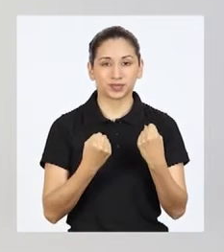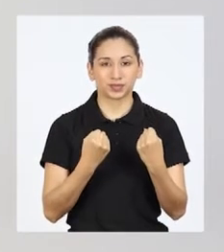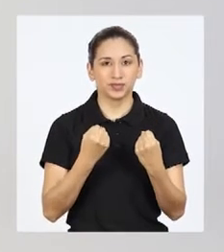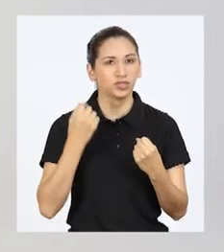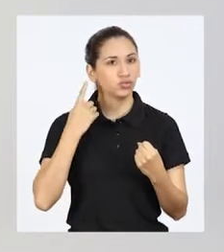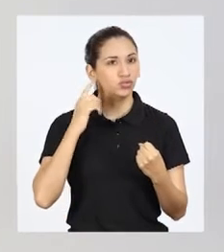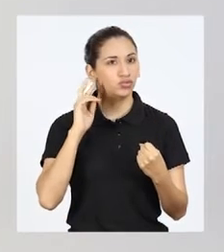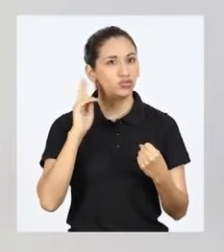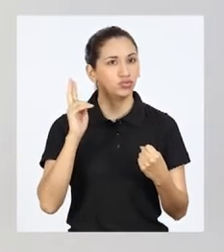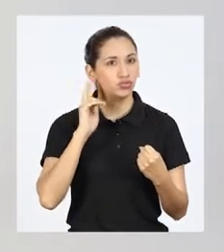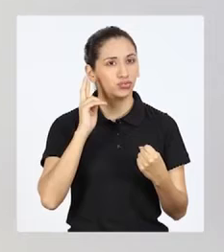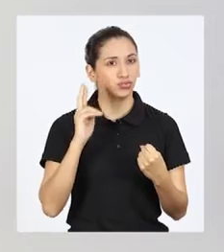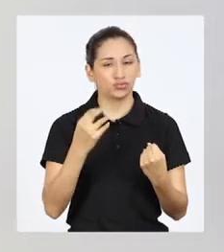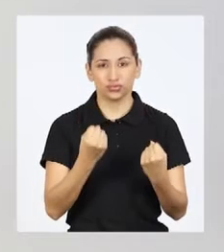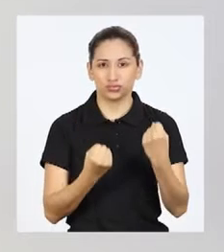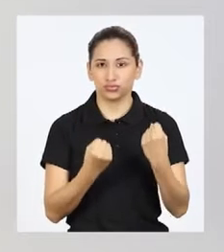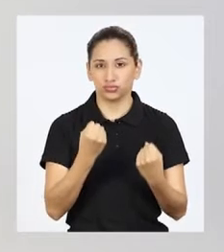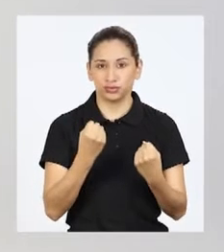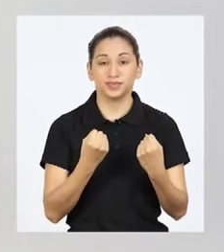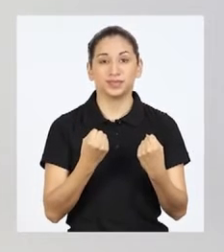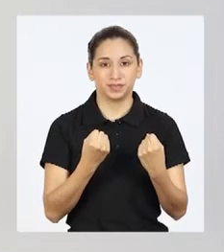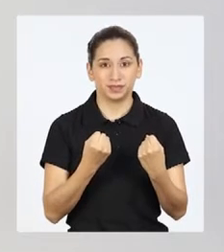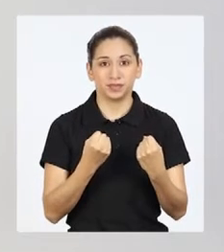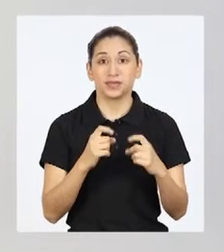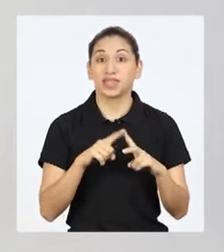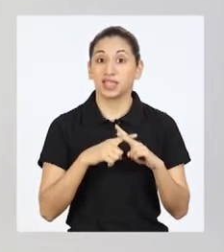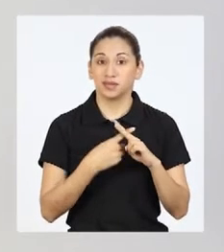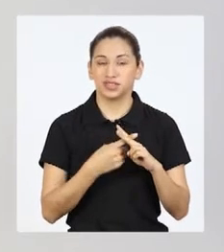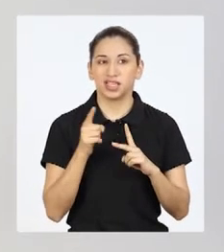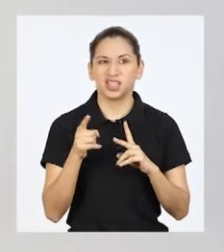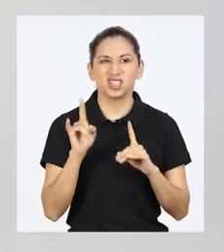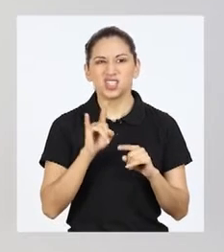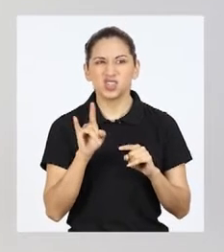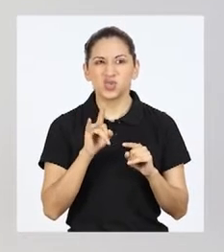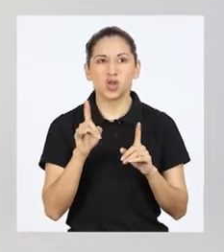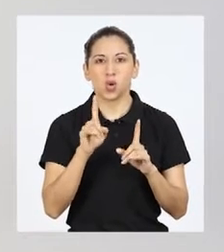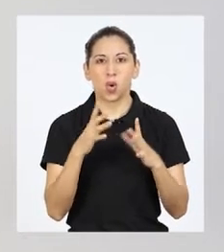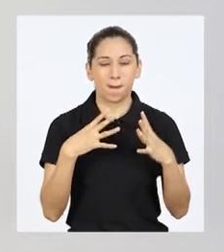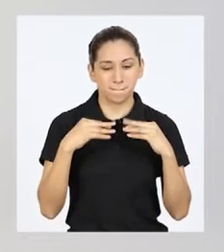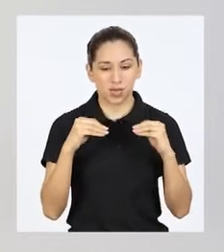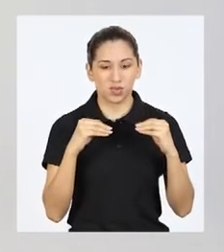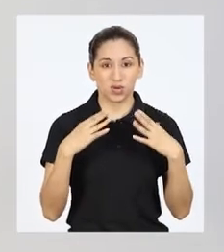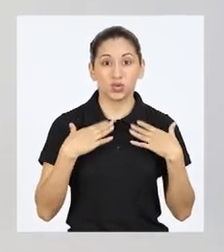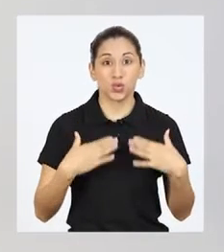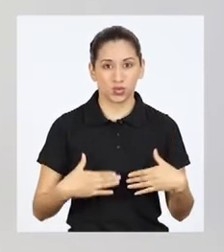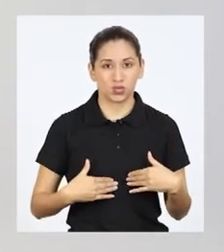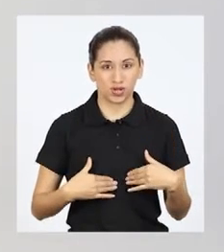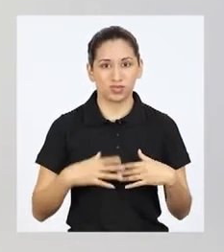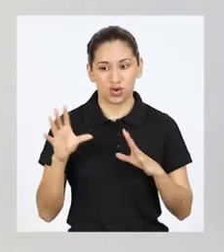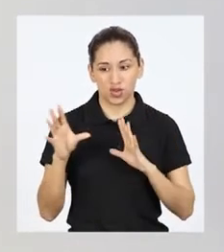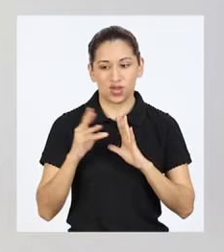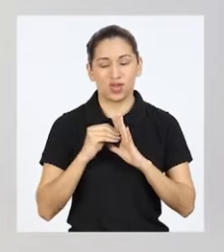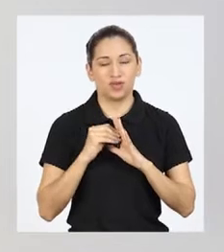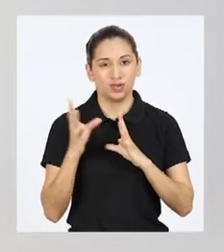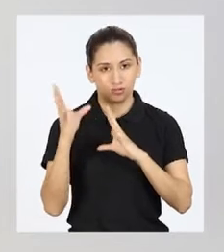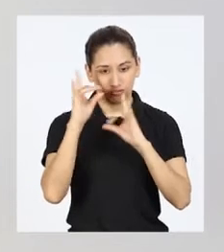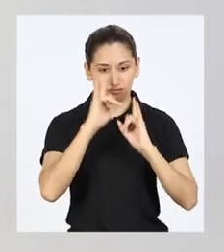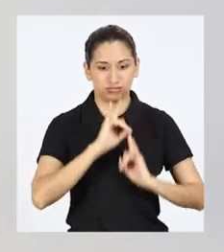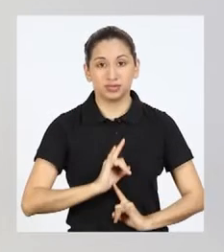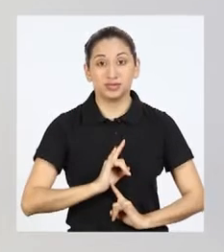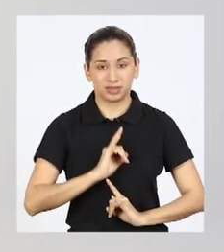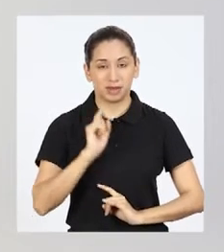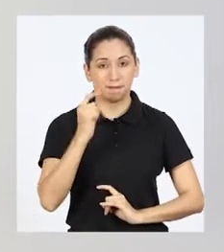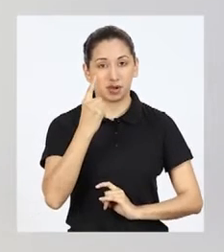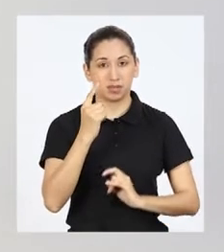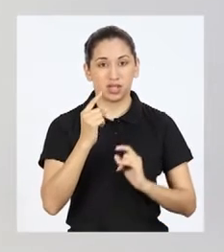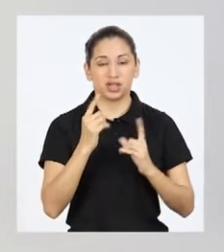Eso es, muy bien. Vamos a tratar de usar esos sonidos como si fueran un ritmo musical con el cual vamos a poder bailar. El primer grupo de